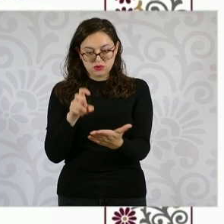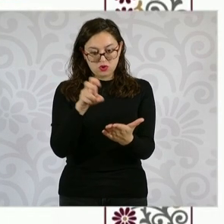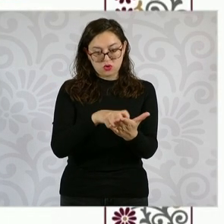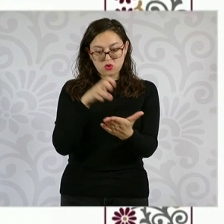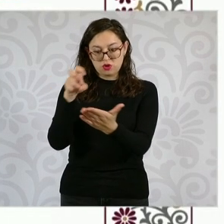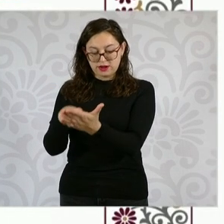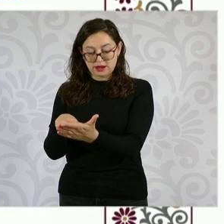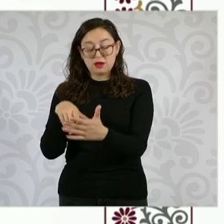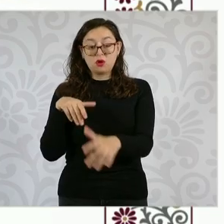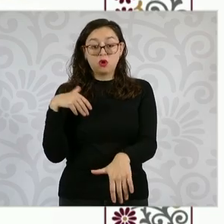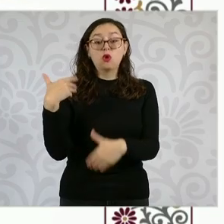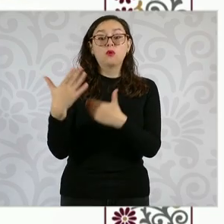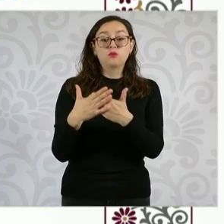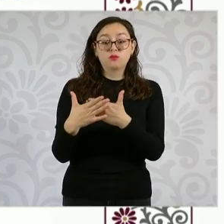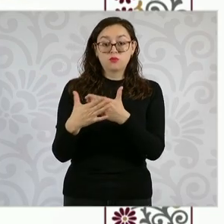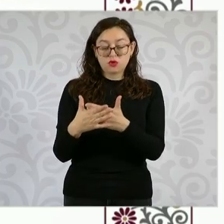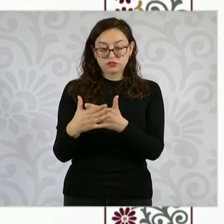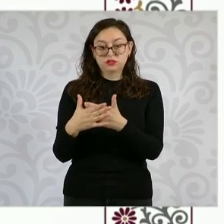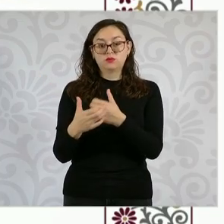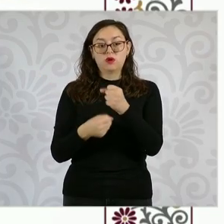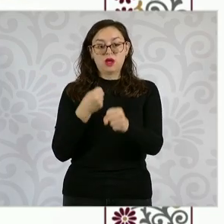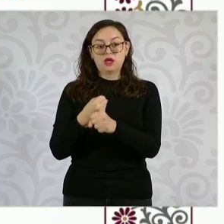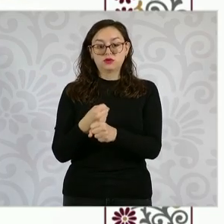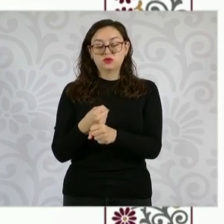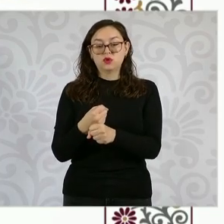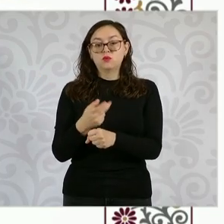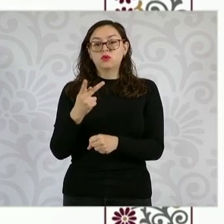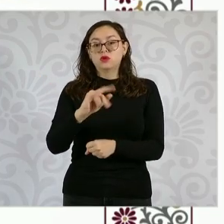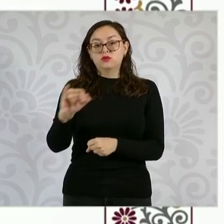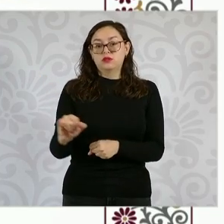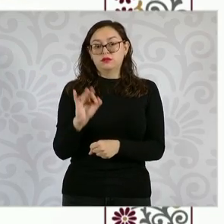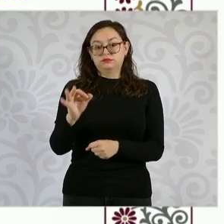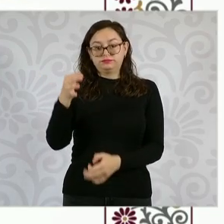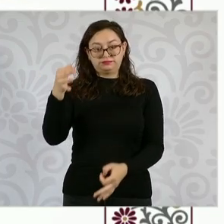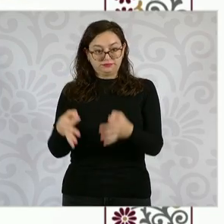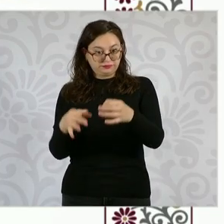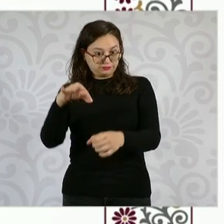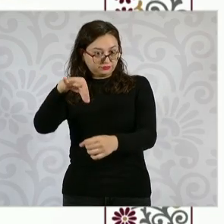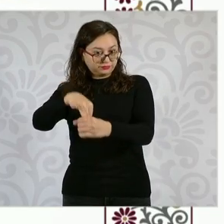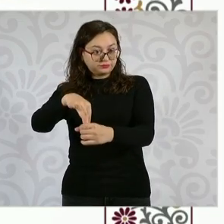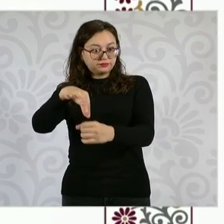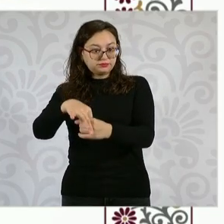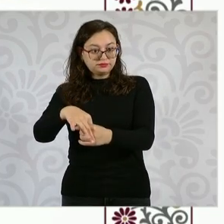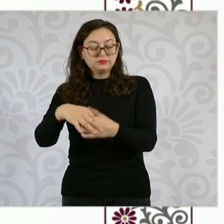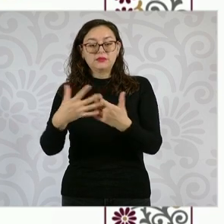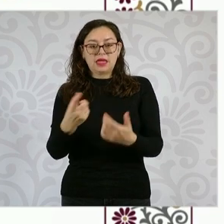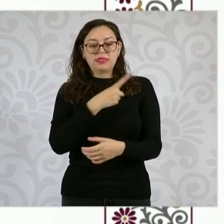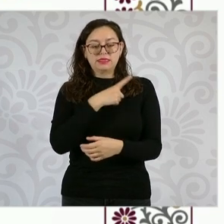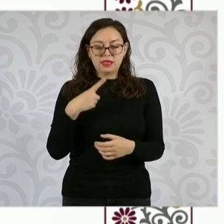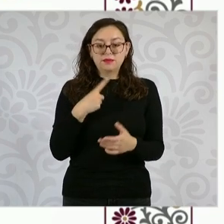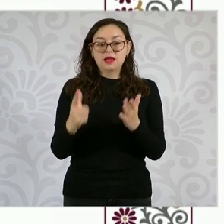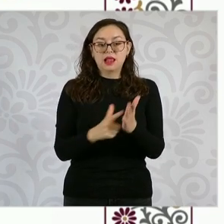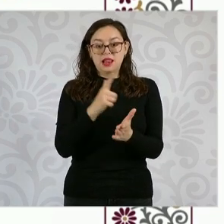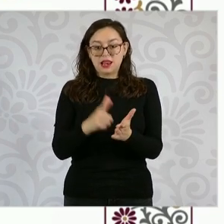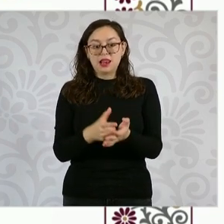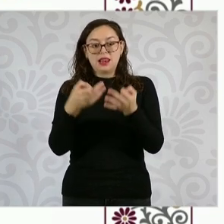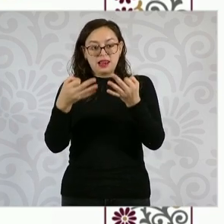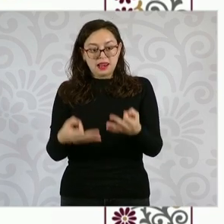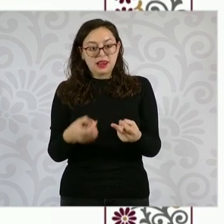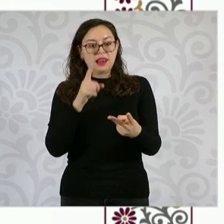cargos de elección del Poder Judicial, para dar legalidad, certeza, imparcialidad, objetividad